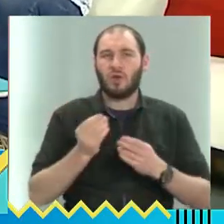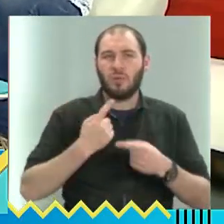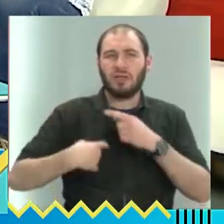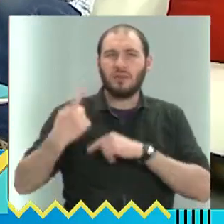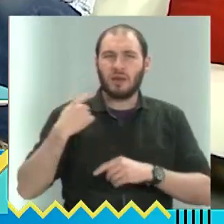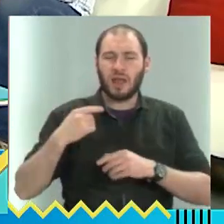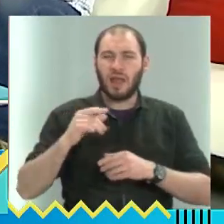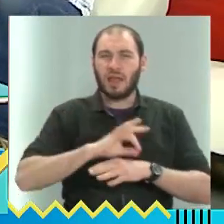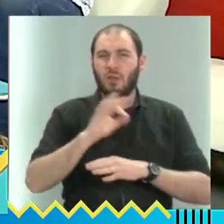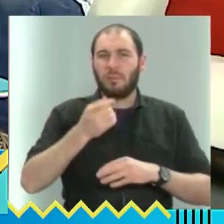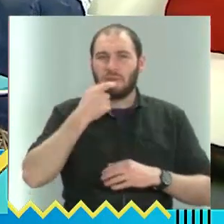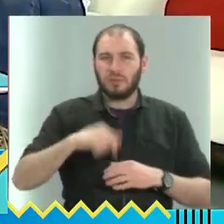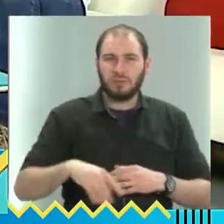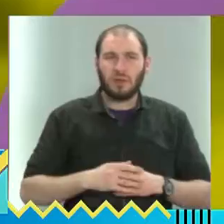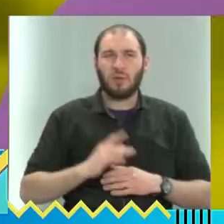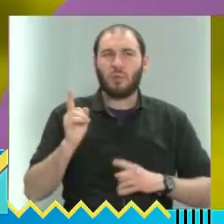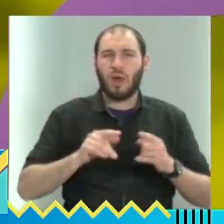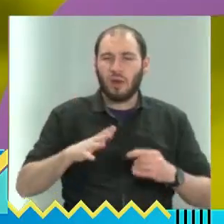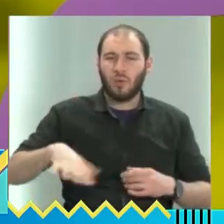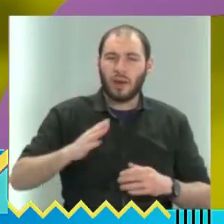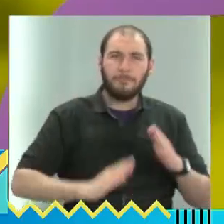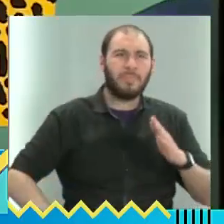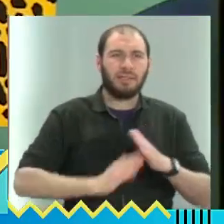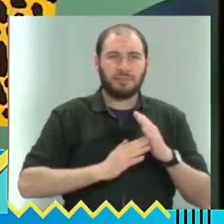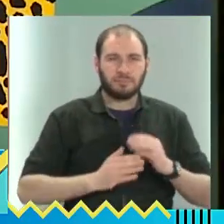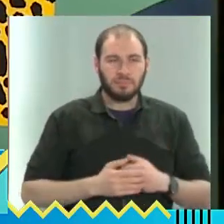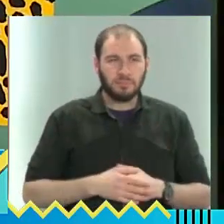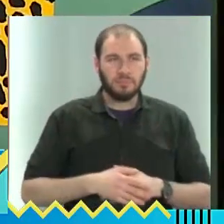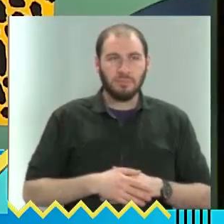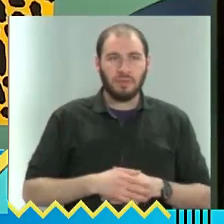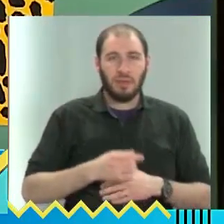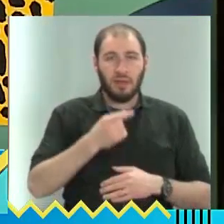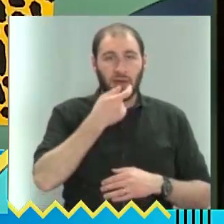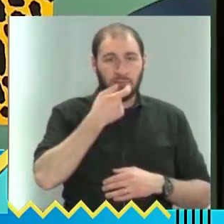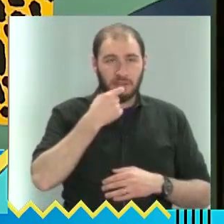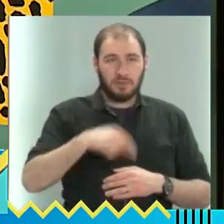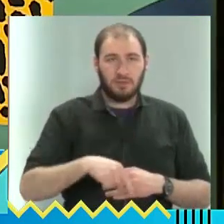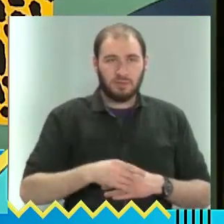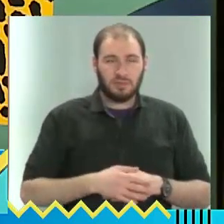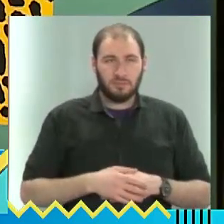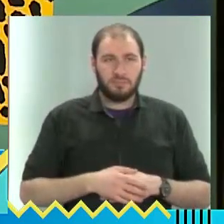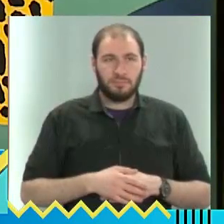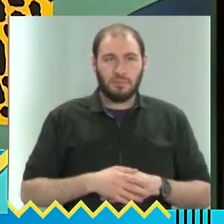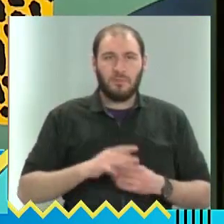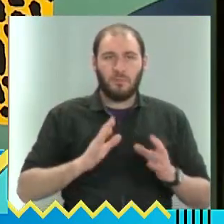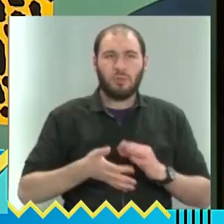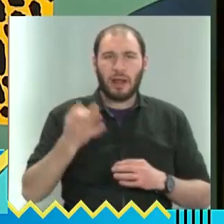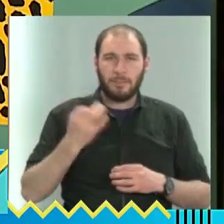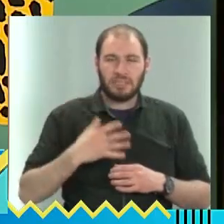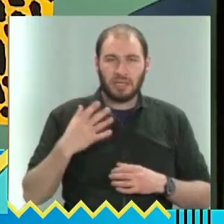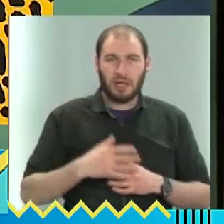de la arquitectura en Mendoza, ¿no? ¿Cuáles serían aquellos hitos? Mira, Mendoza tiene una